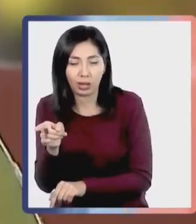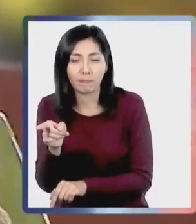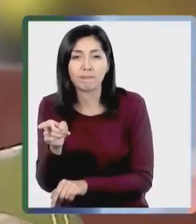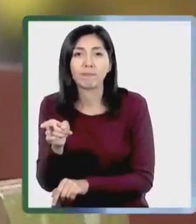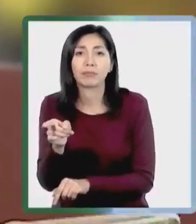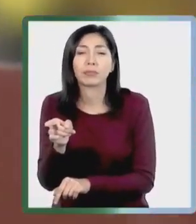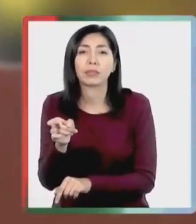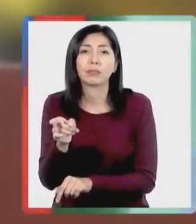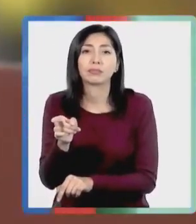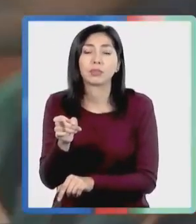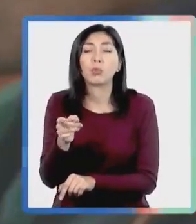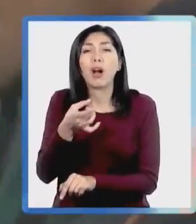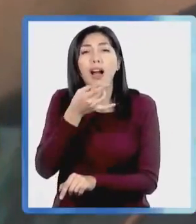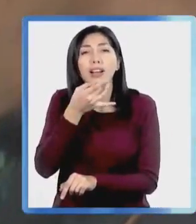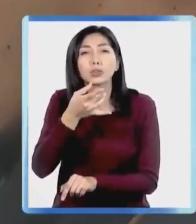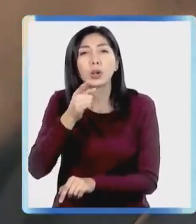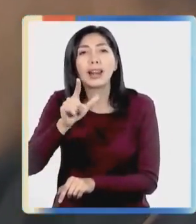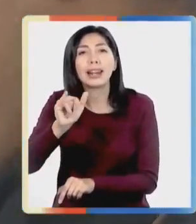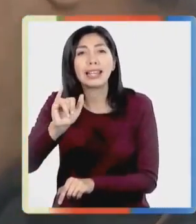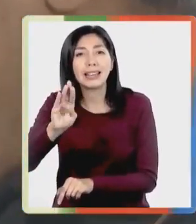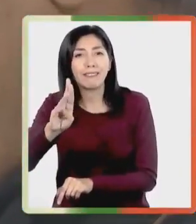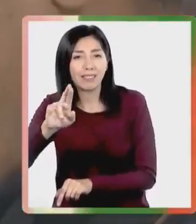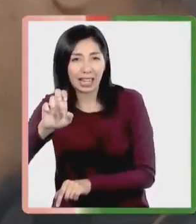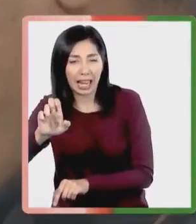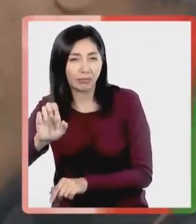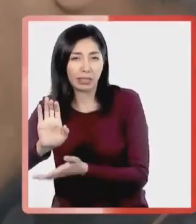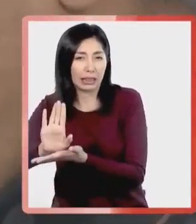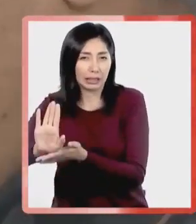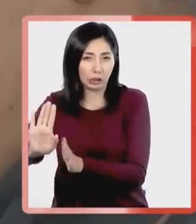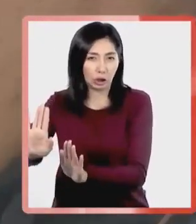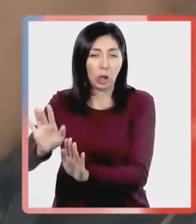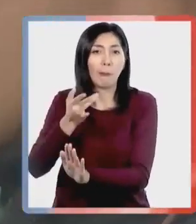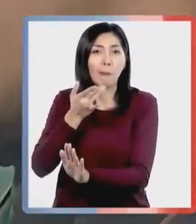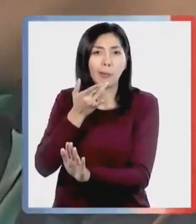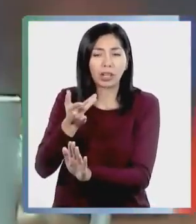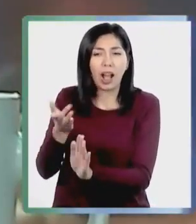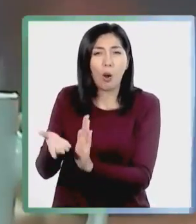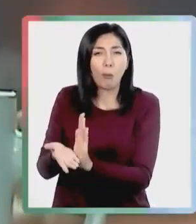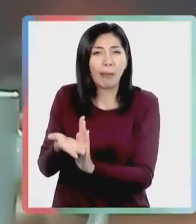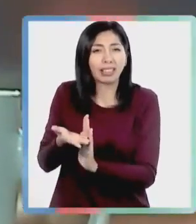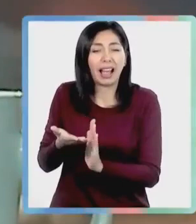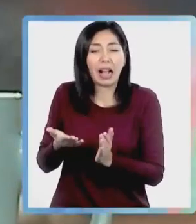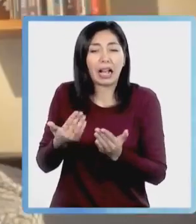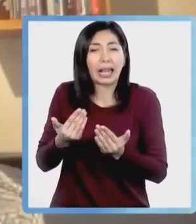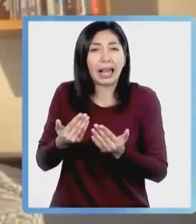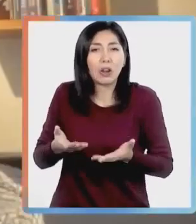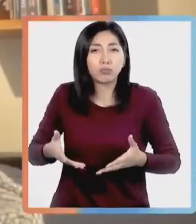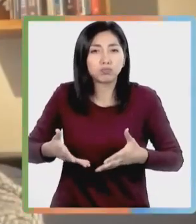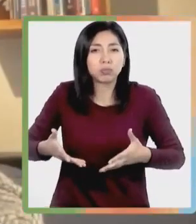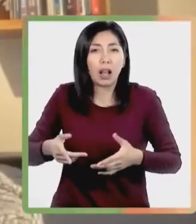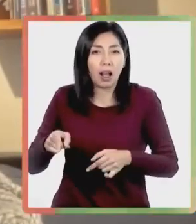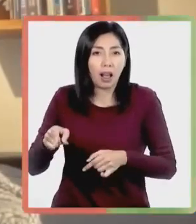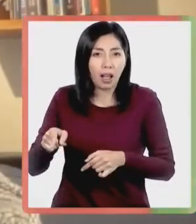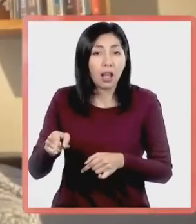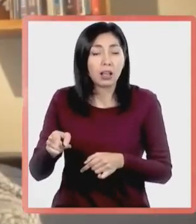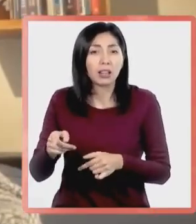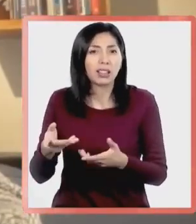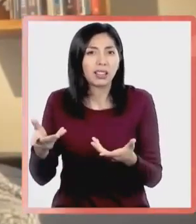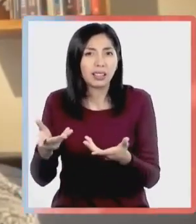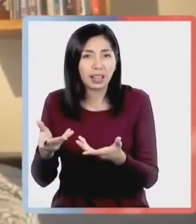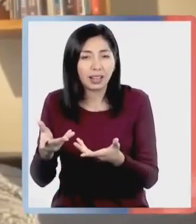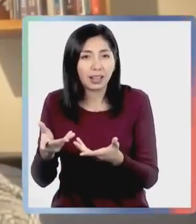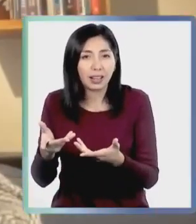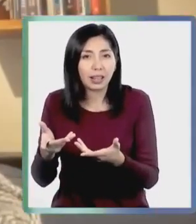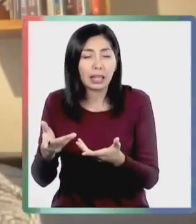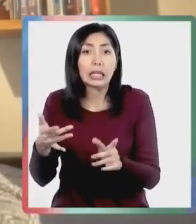más bien de una restricción del uso de los azúcares libres, porque está asociado a un incremento de calorías que claramente